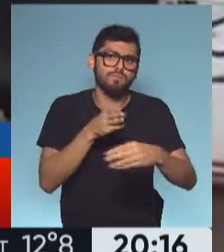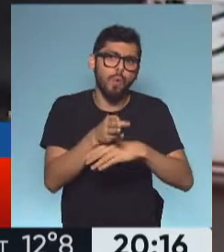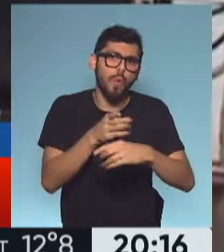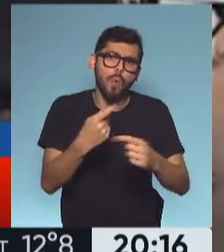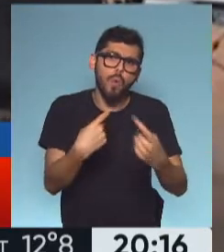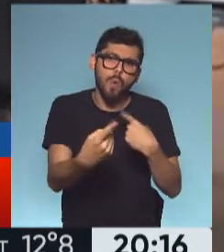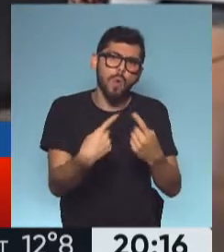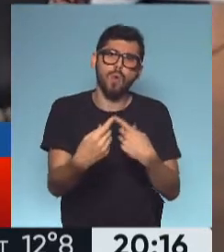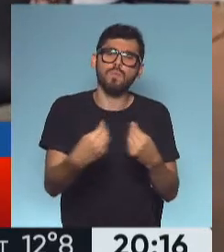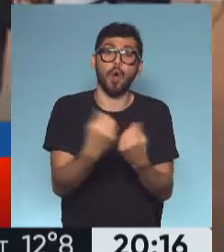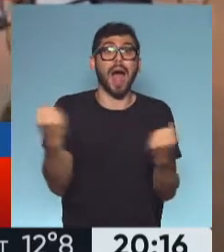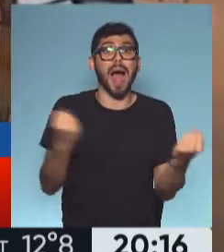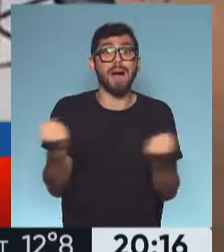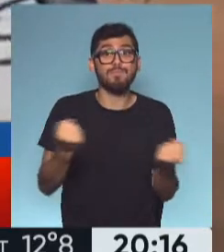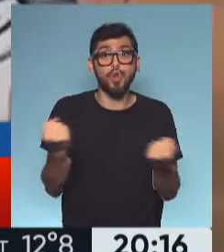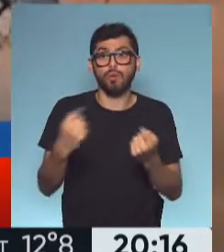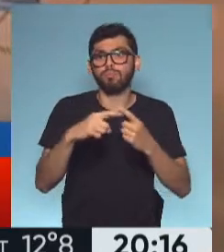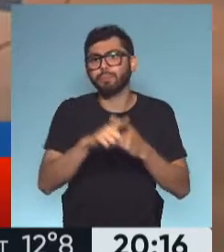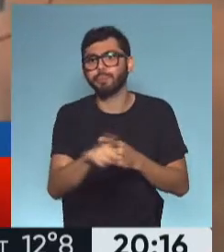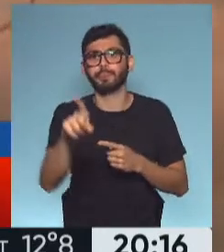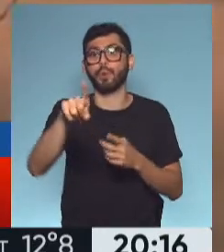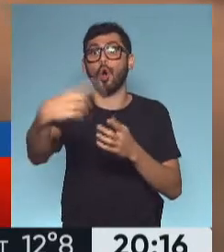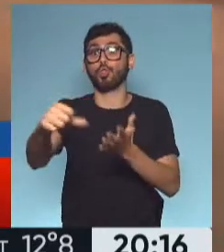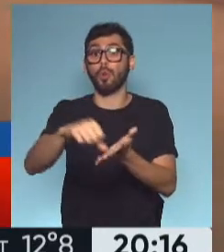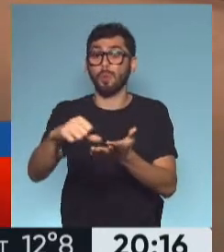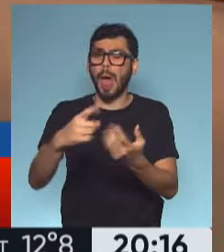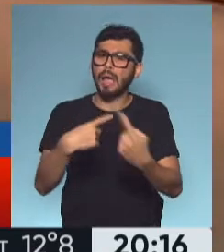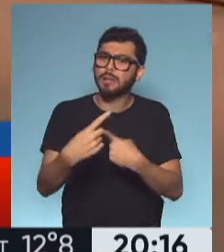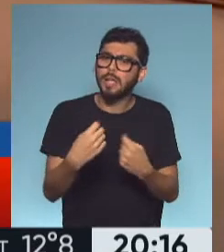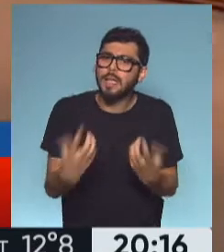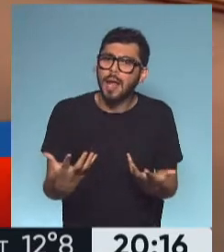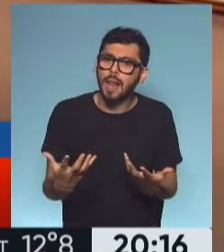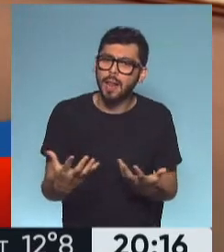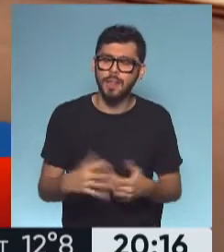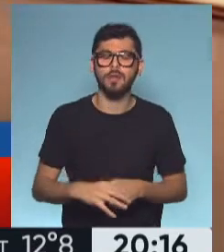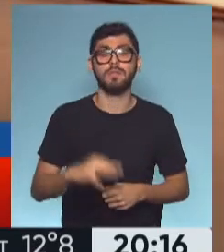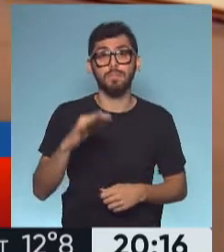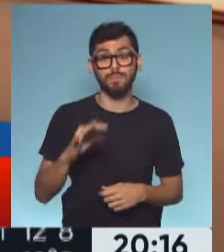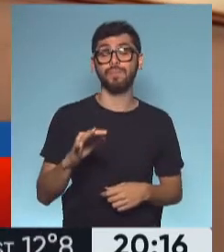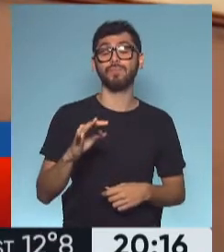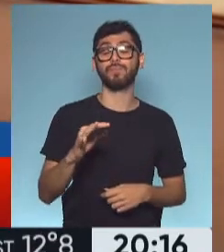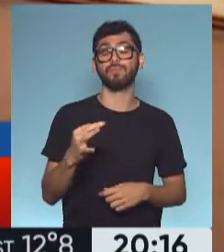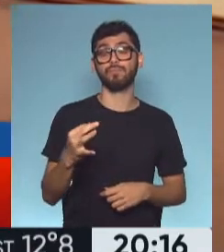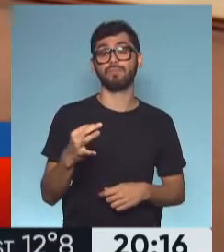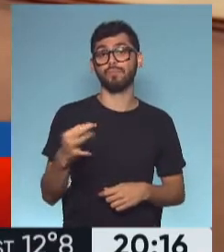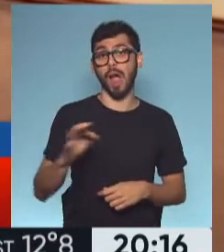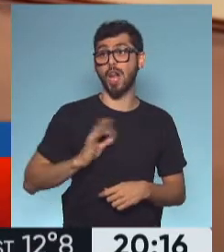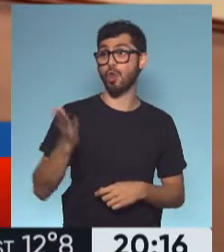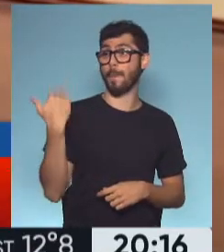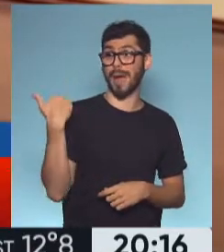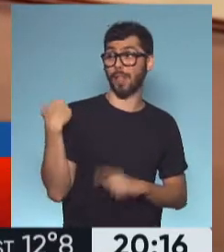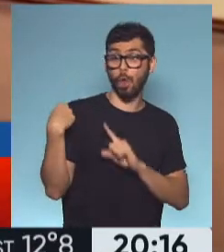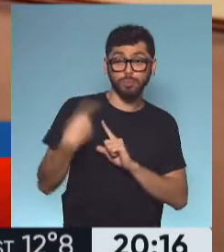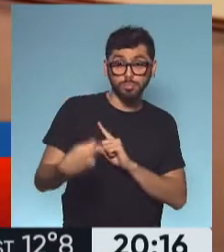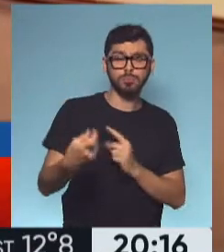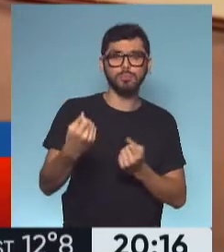muchos camiones también que van a países limítrofes. Así es. Bueno, nosotros tenemos desde el año pasado un descenso de lo que es